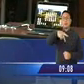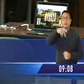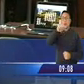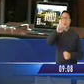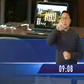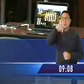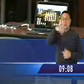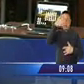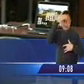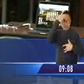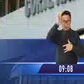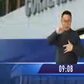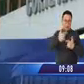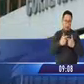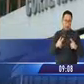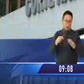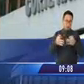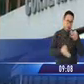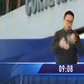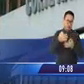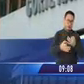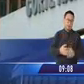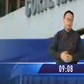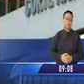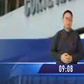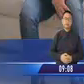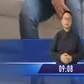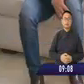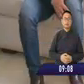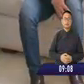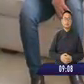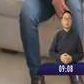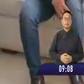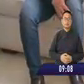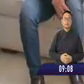proceso en libertad, informó Álvaro Terán.